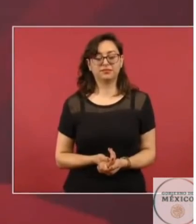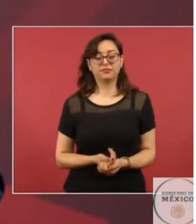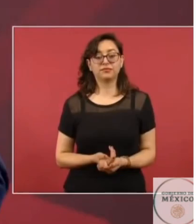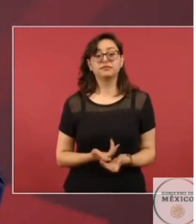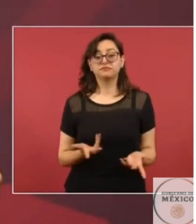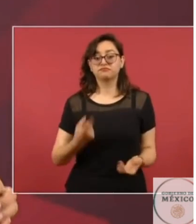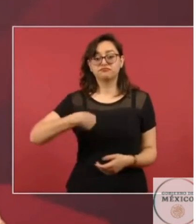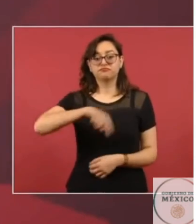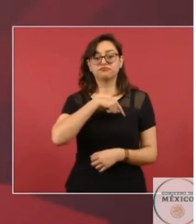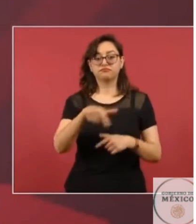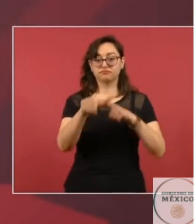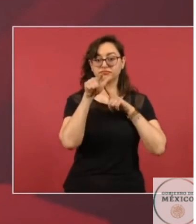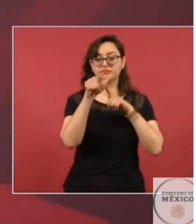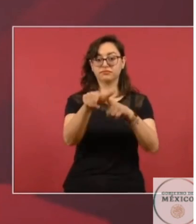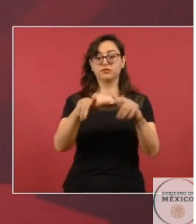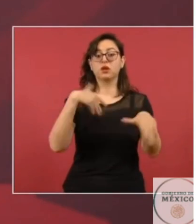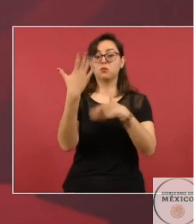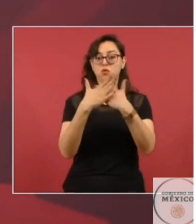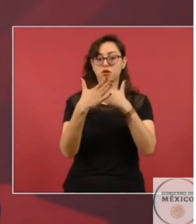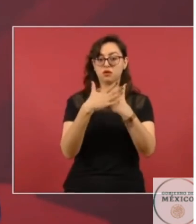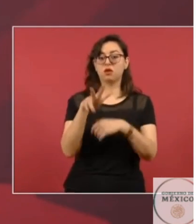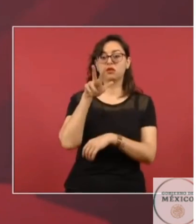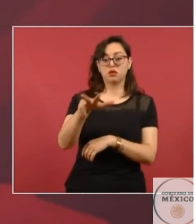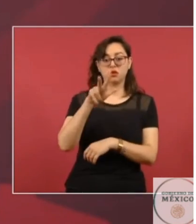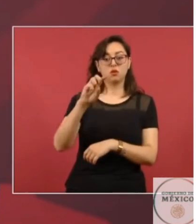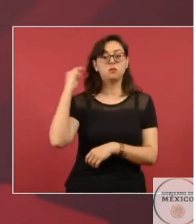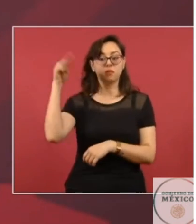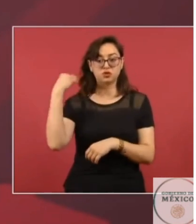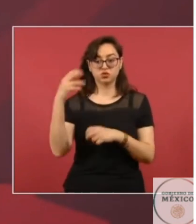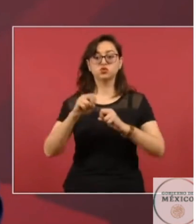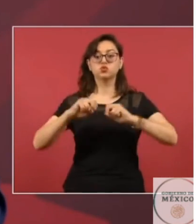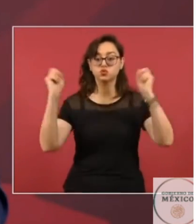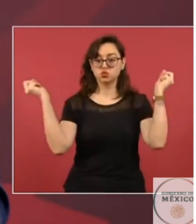vemos. Les invito al Zócalo, a todos.